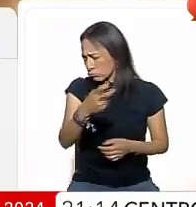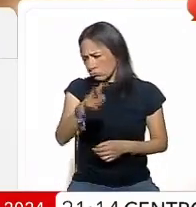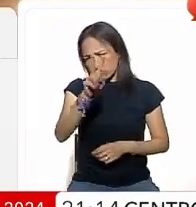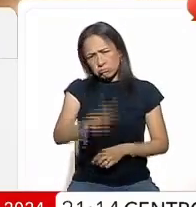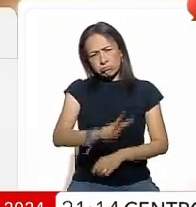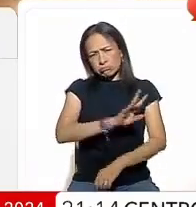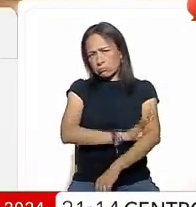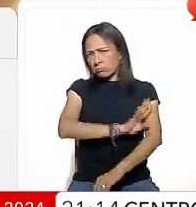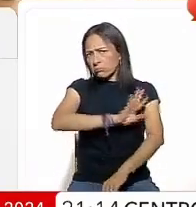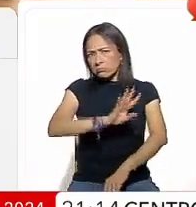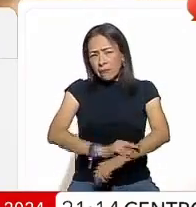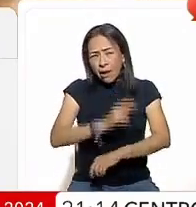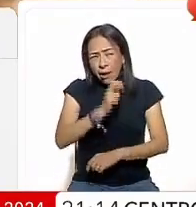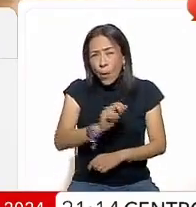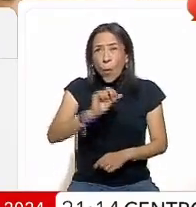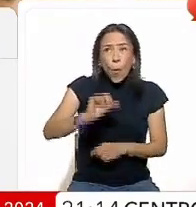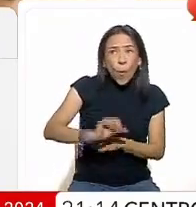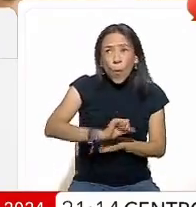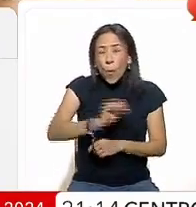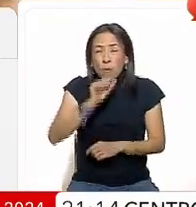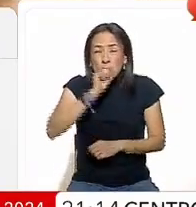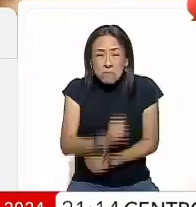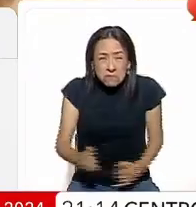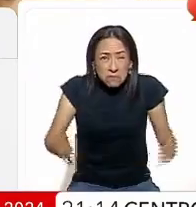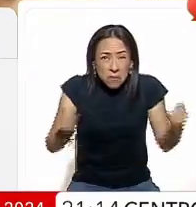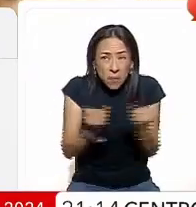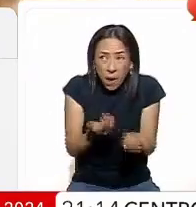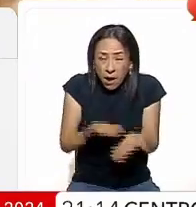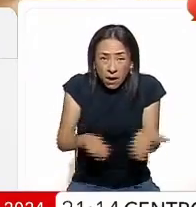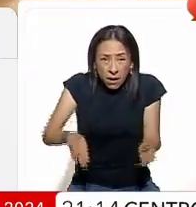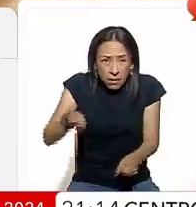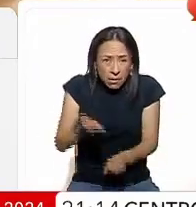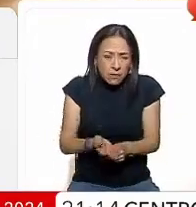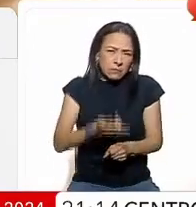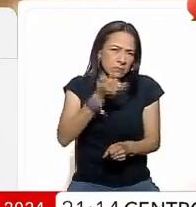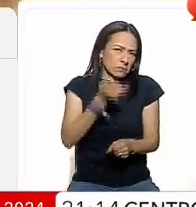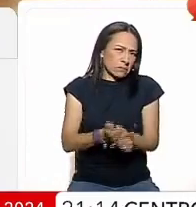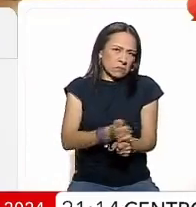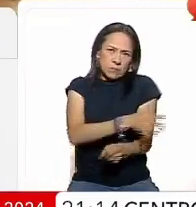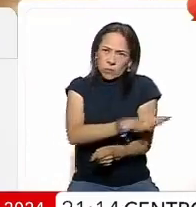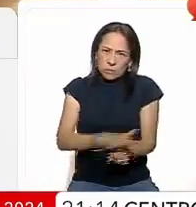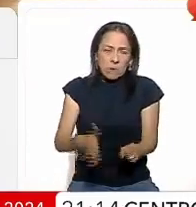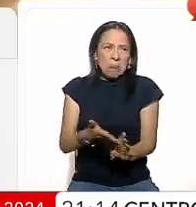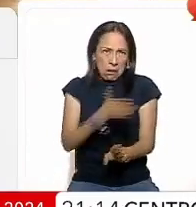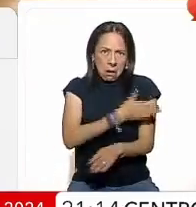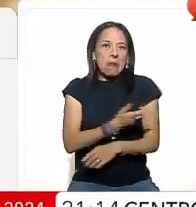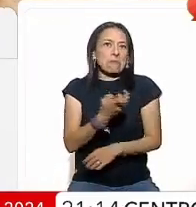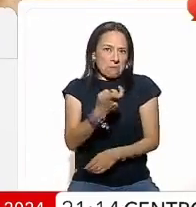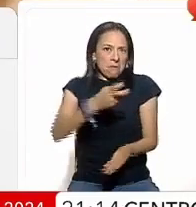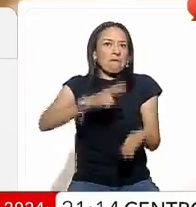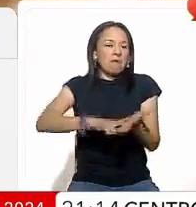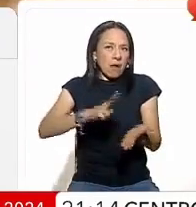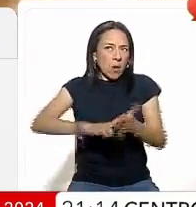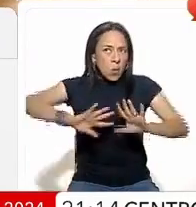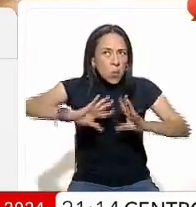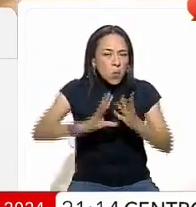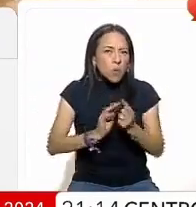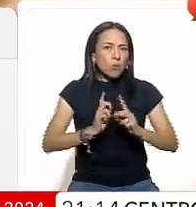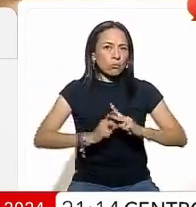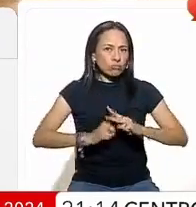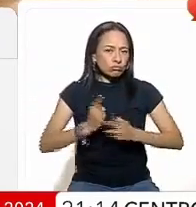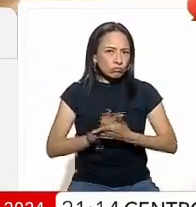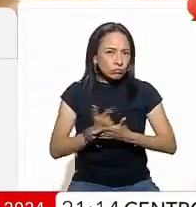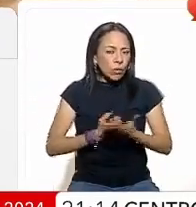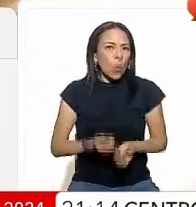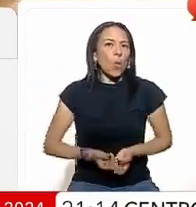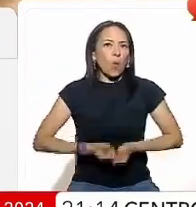no podríamos volver a hacer esa obra a ese precio en este momento. Se hizo a muy buen precio y ahí está la obra y